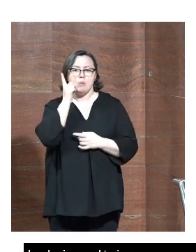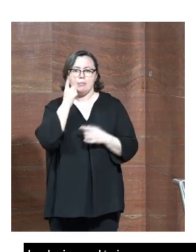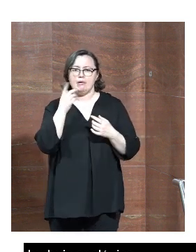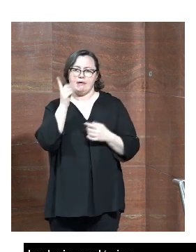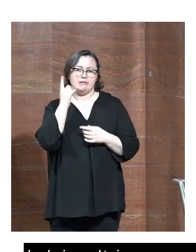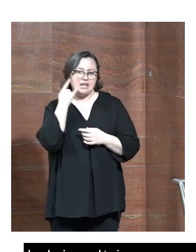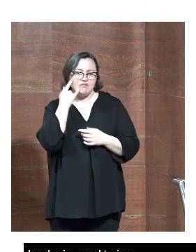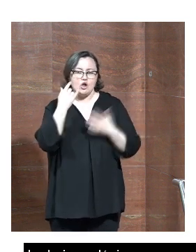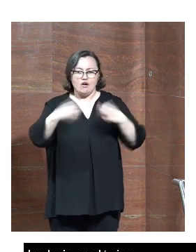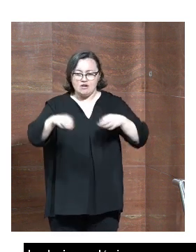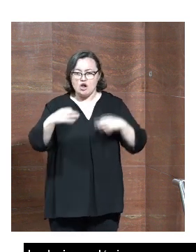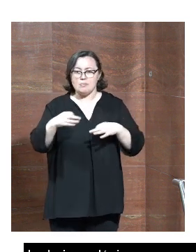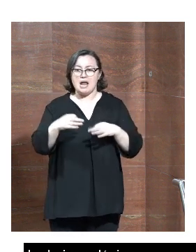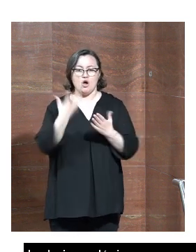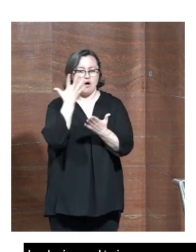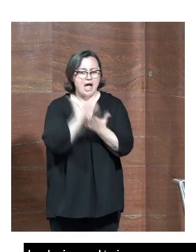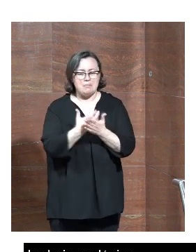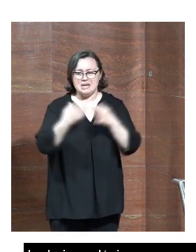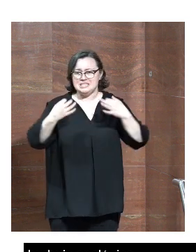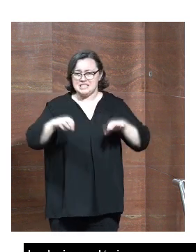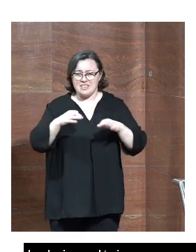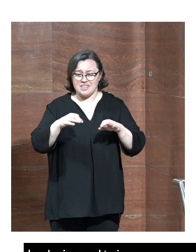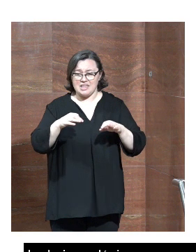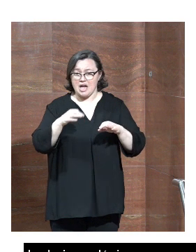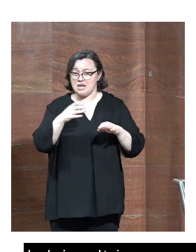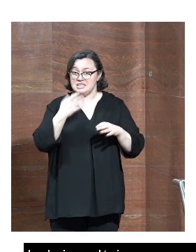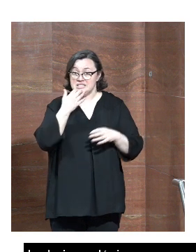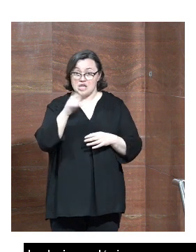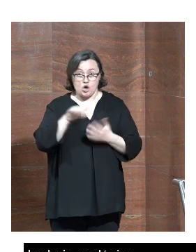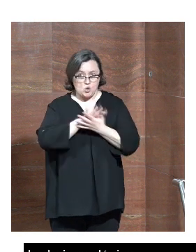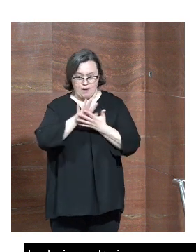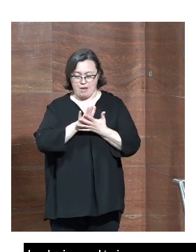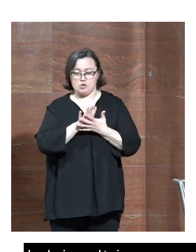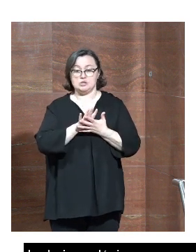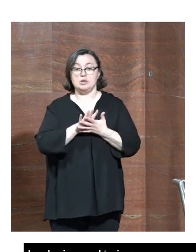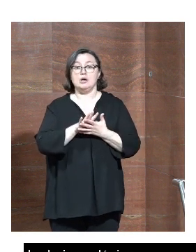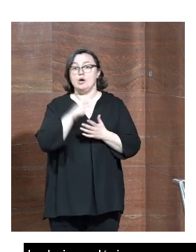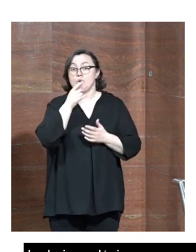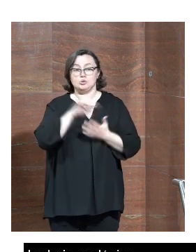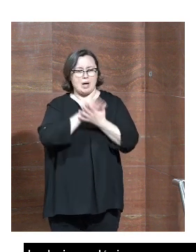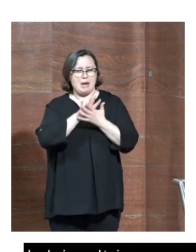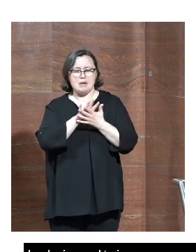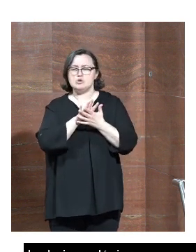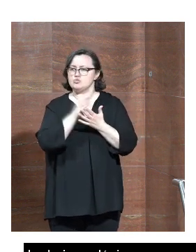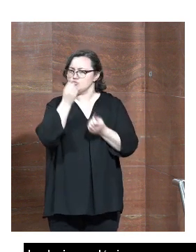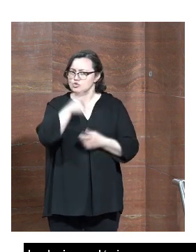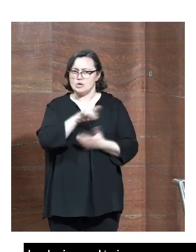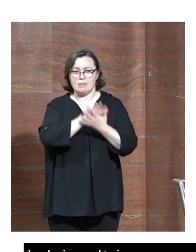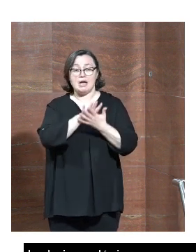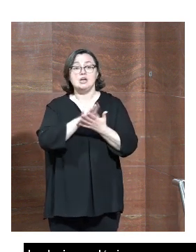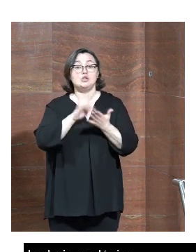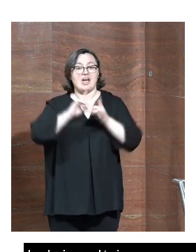convencional, pongámosle aplicaciones muy sencillas, porque este punto no lo hemos tratado a fondo. Se ha comentado, muy bien dicho, es